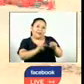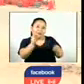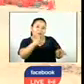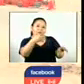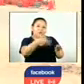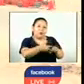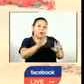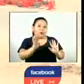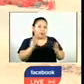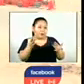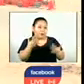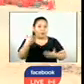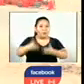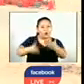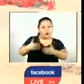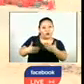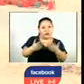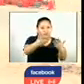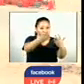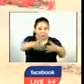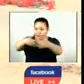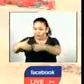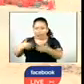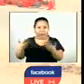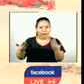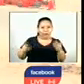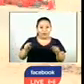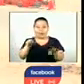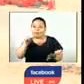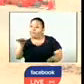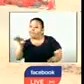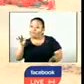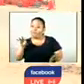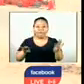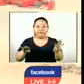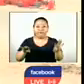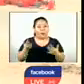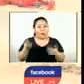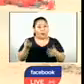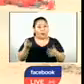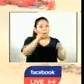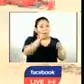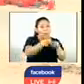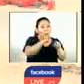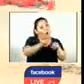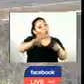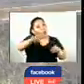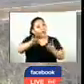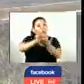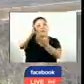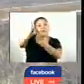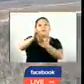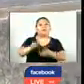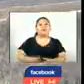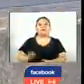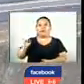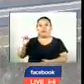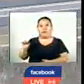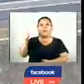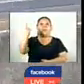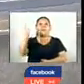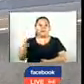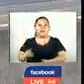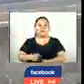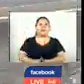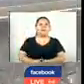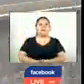proceso de competencia entre las diferentes empresas y con esos ahorros esperamos sacar el otro proyecto. Herrera no dio